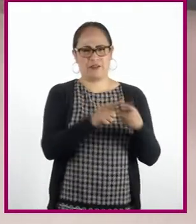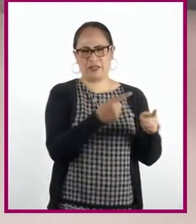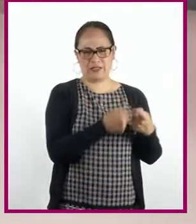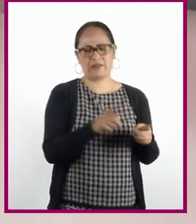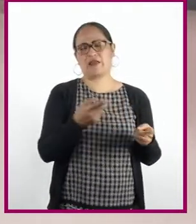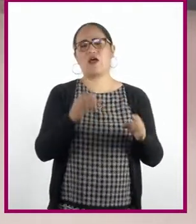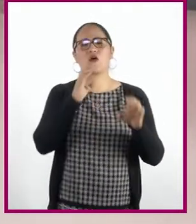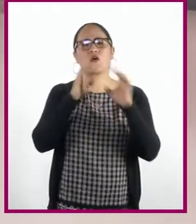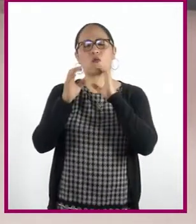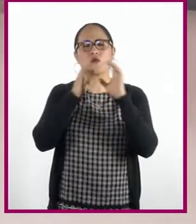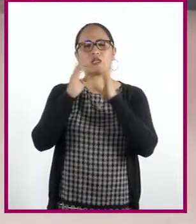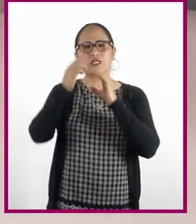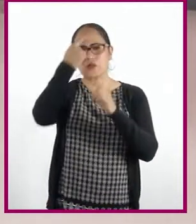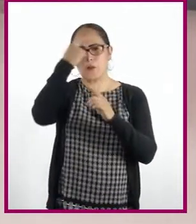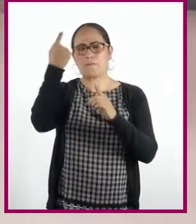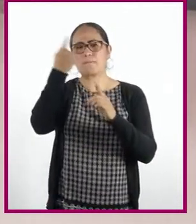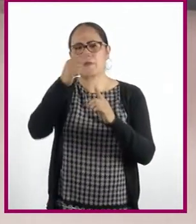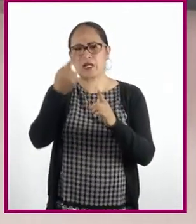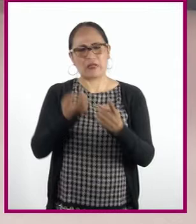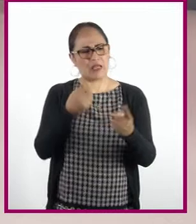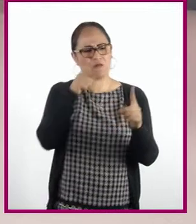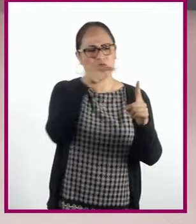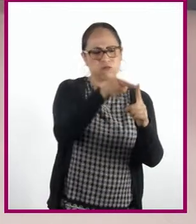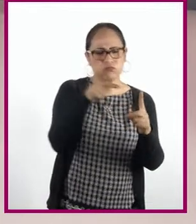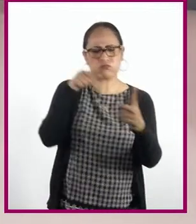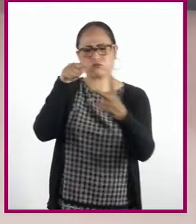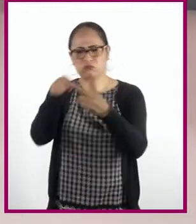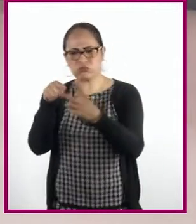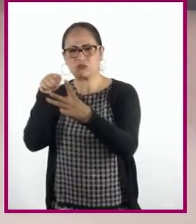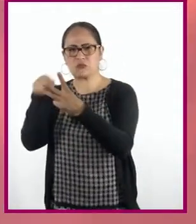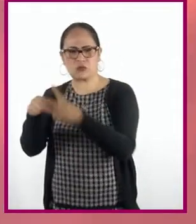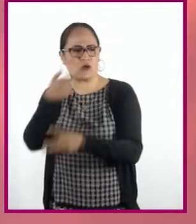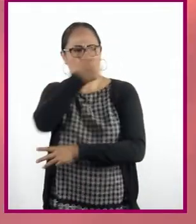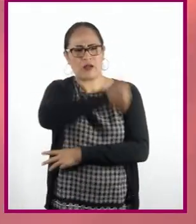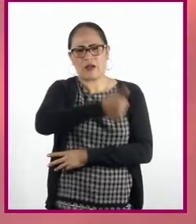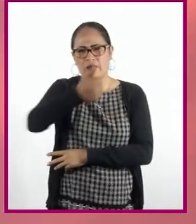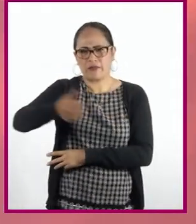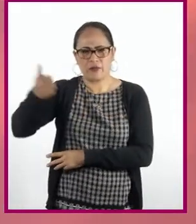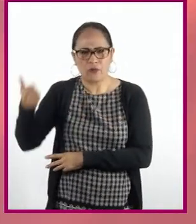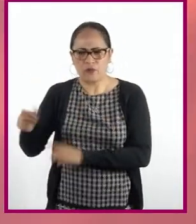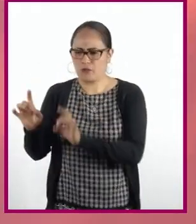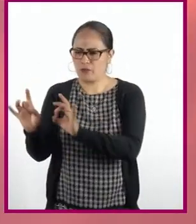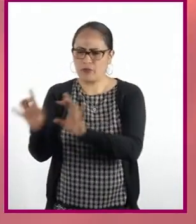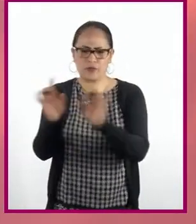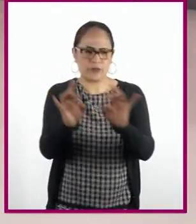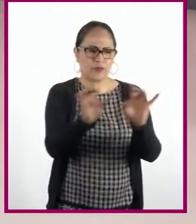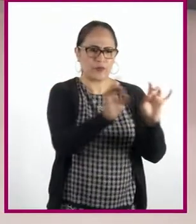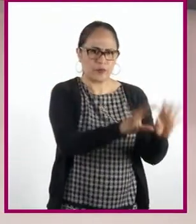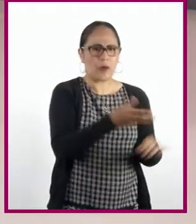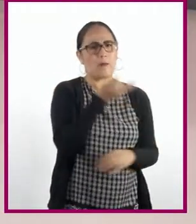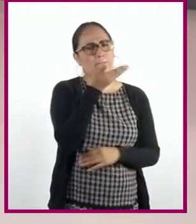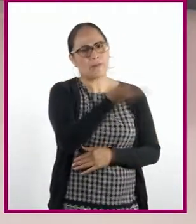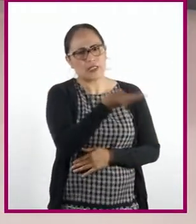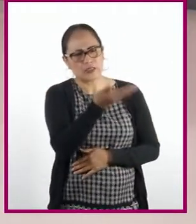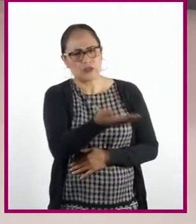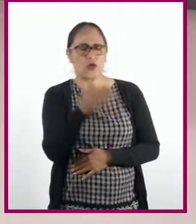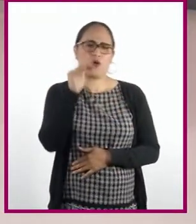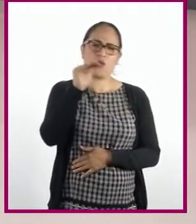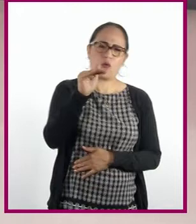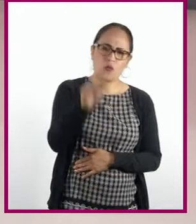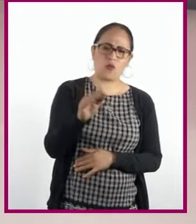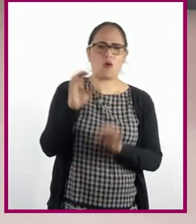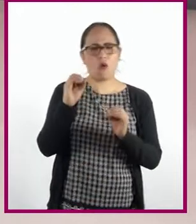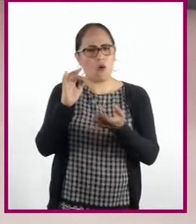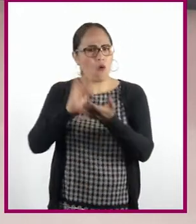comunicaciones busca abordar una situación específica distinta: petición, solicitud o